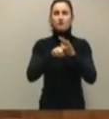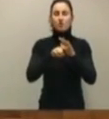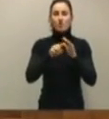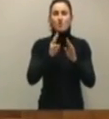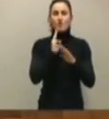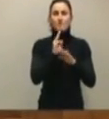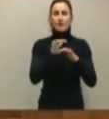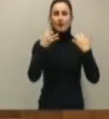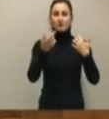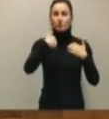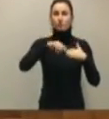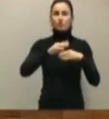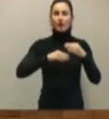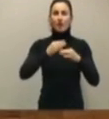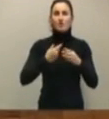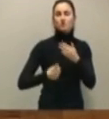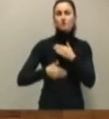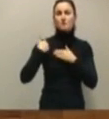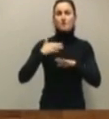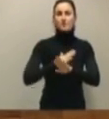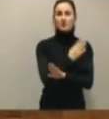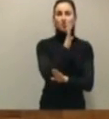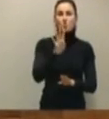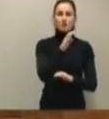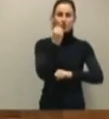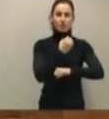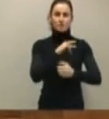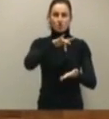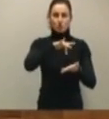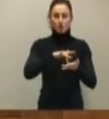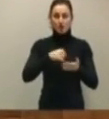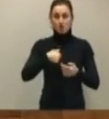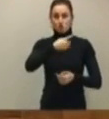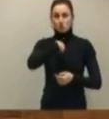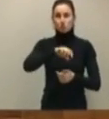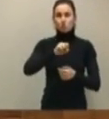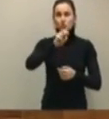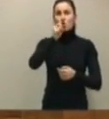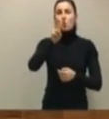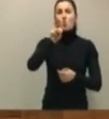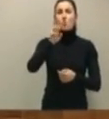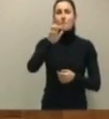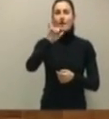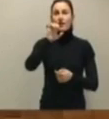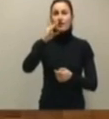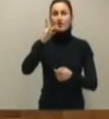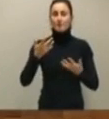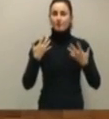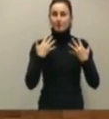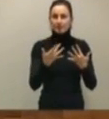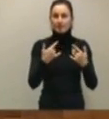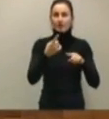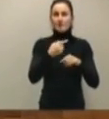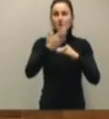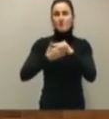que venimos realizando desde el día 4 de diciembre. Desde UPyD reconocemos que la premura y los plazos exigidos para